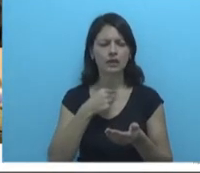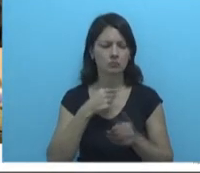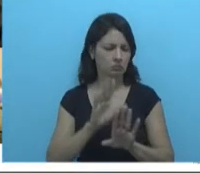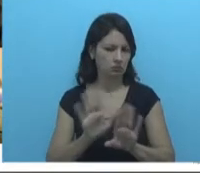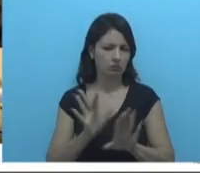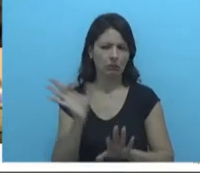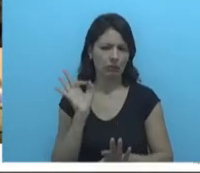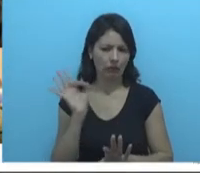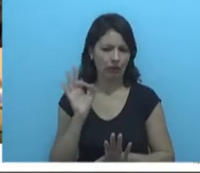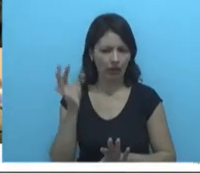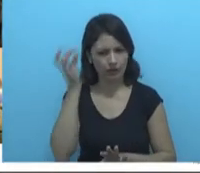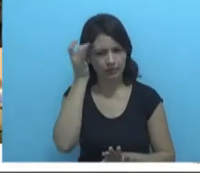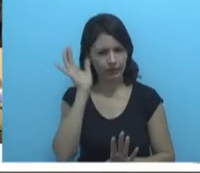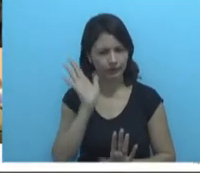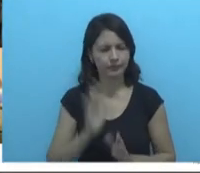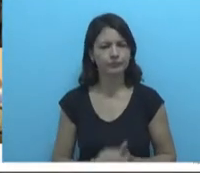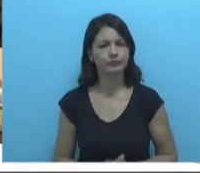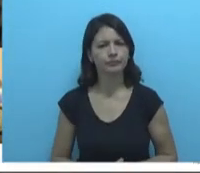Disculpa.